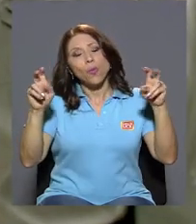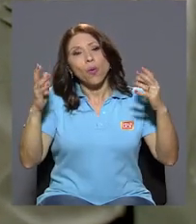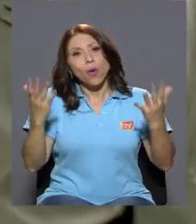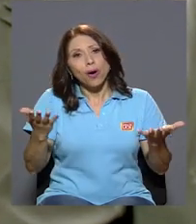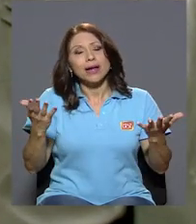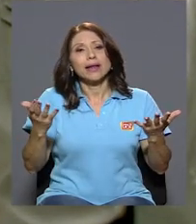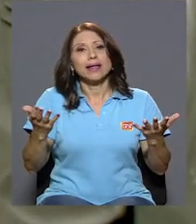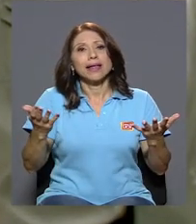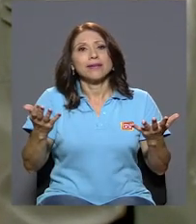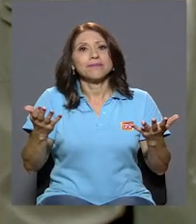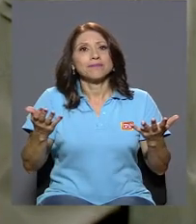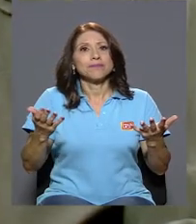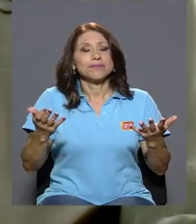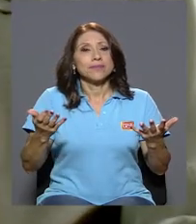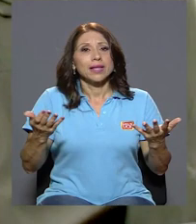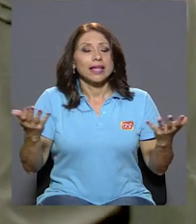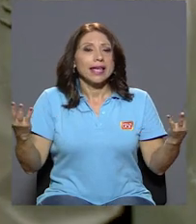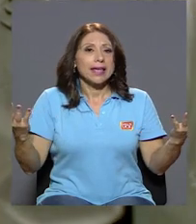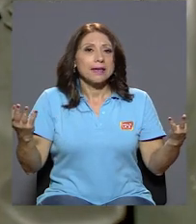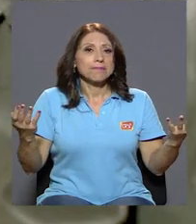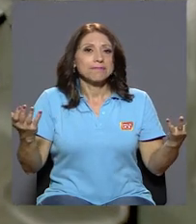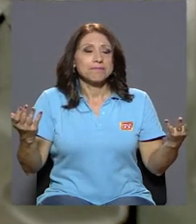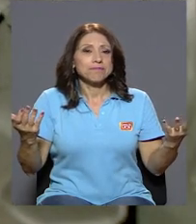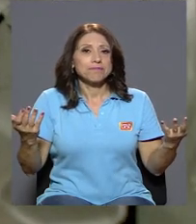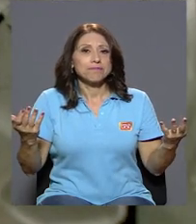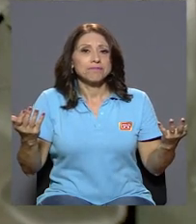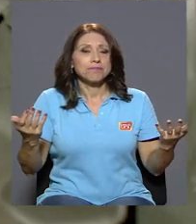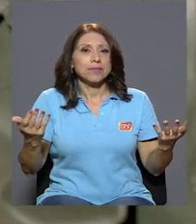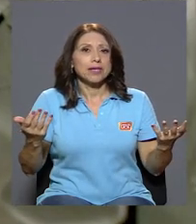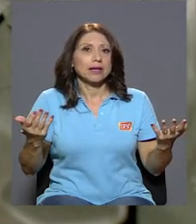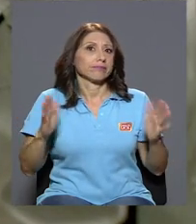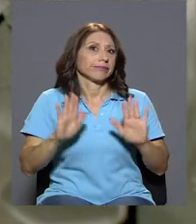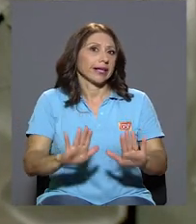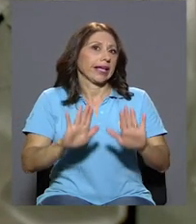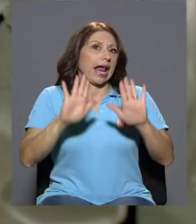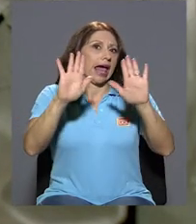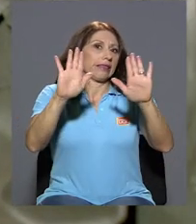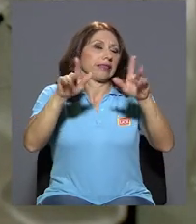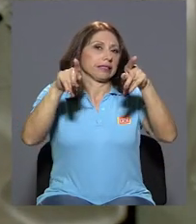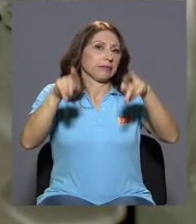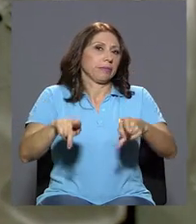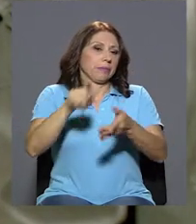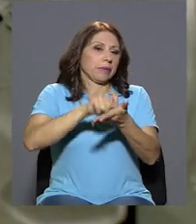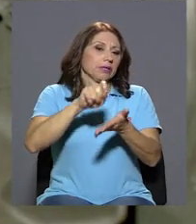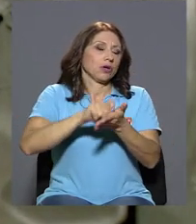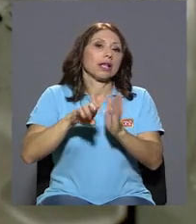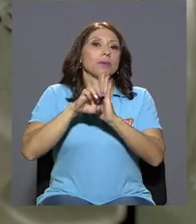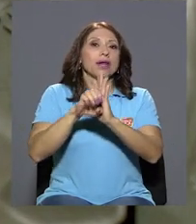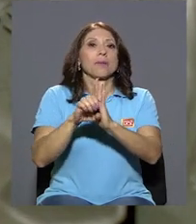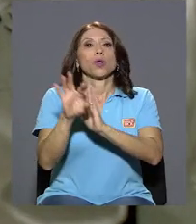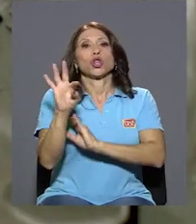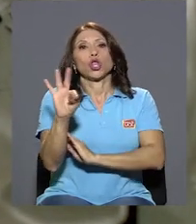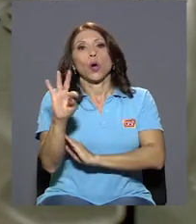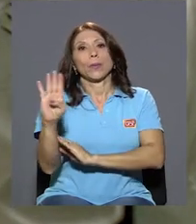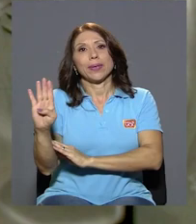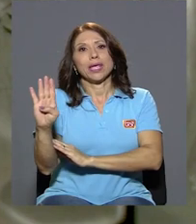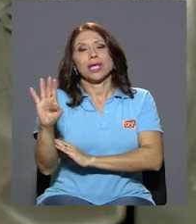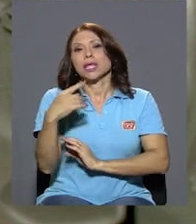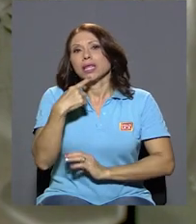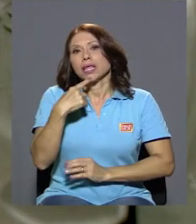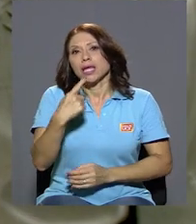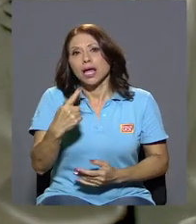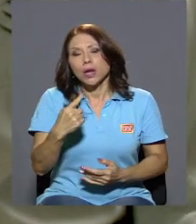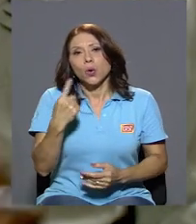que grandes digamos autores como todo y me llegaron a decir